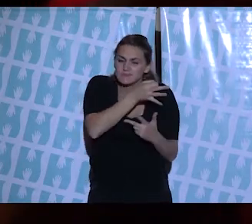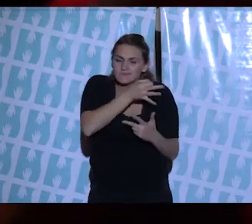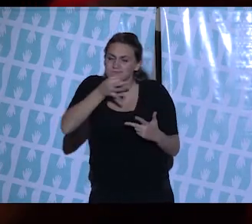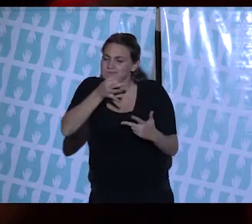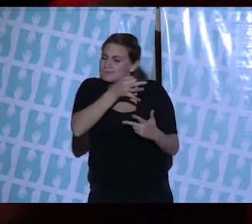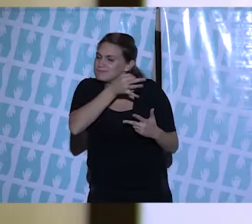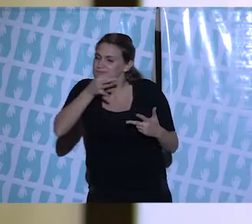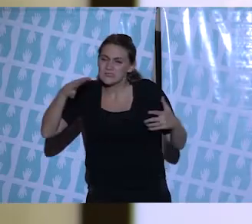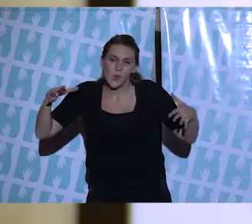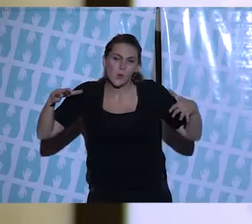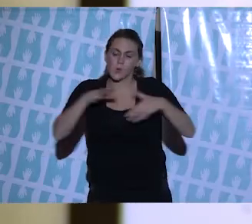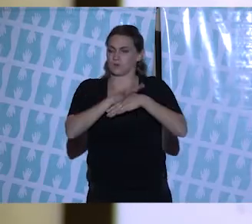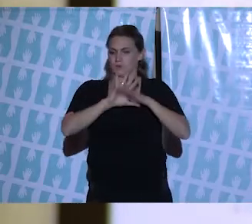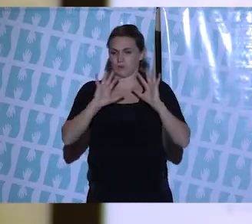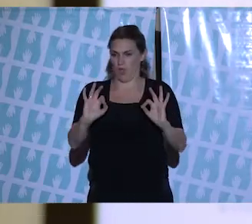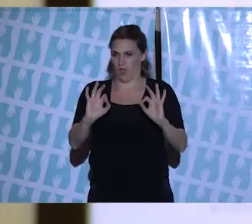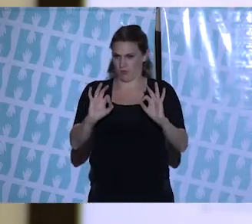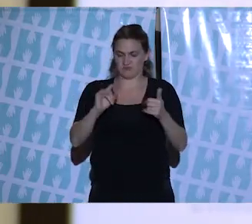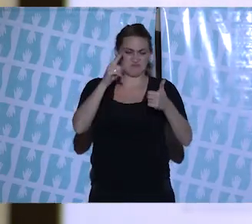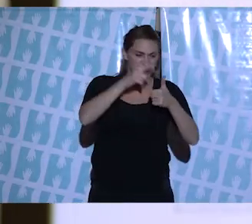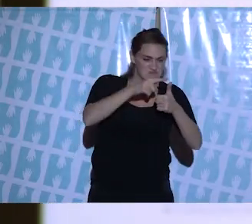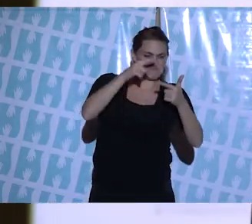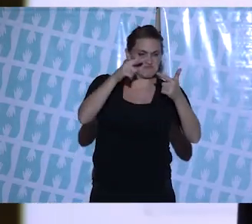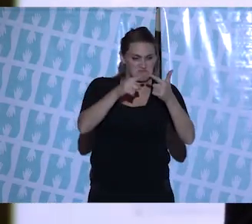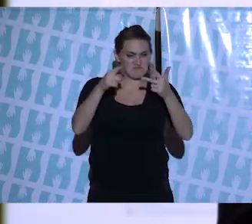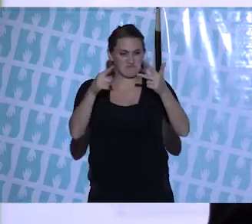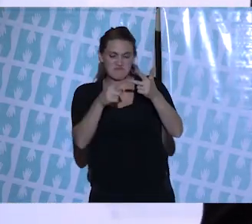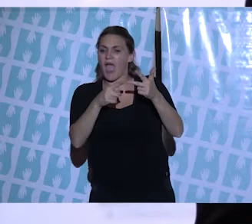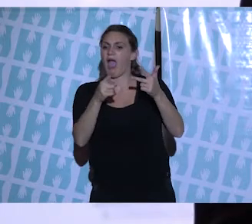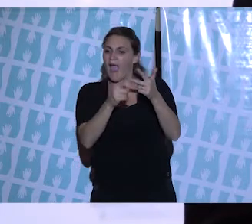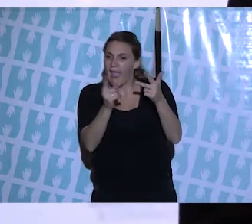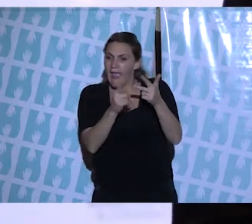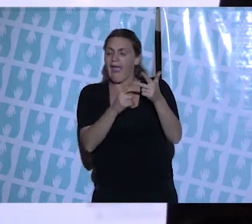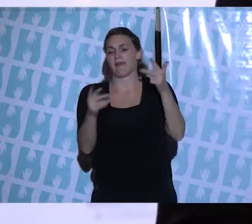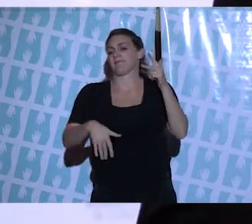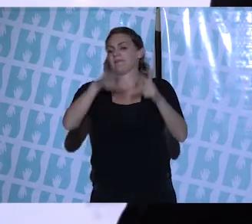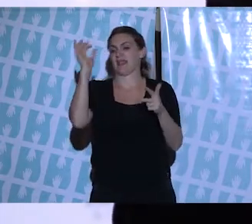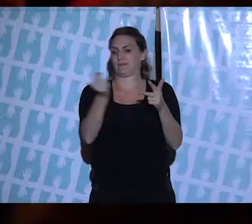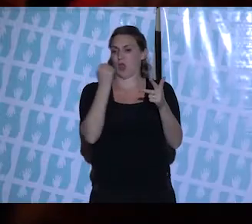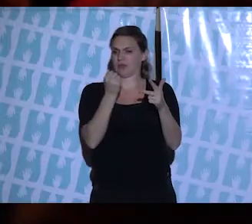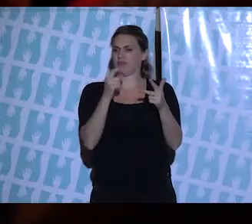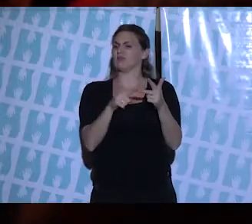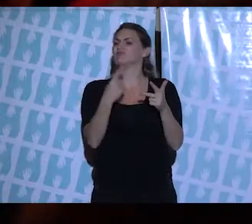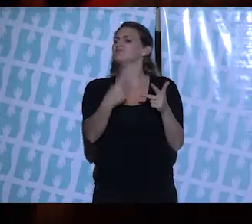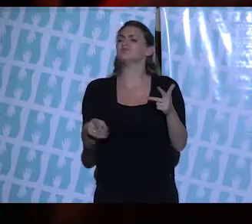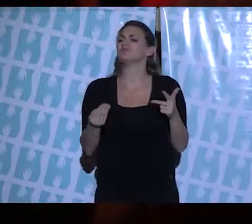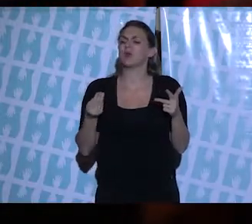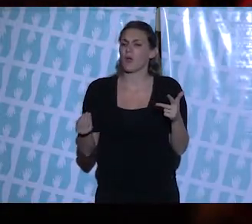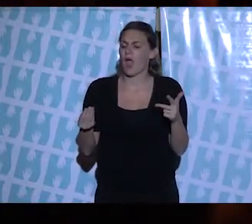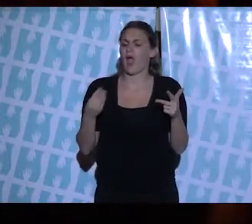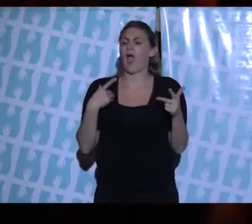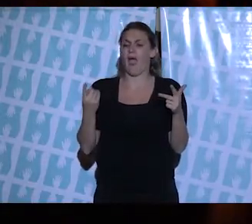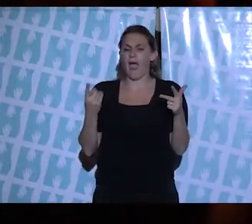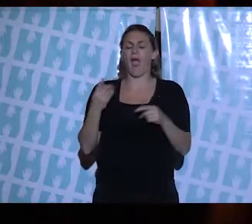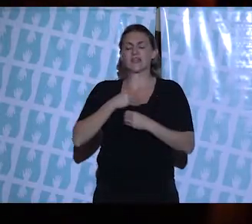puntería diagnóstica. ¿Cuáles son los criterios estos de apoyo? Que los síntomas de lentitud,